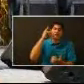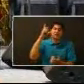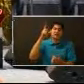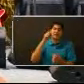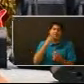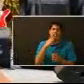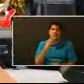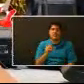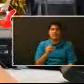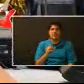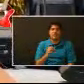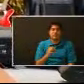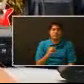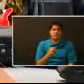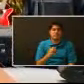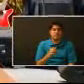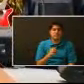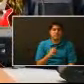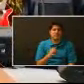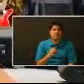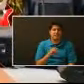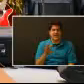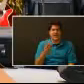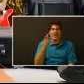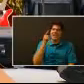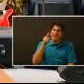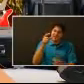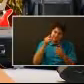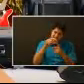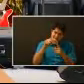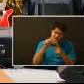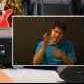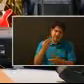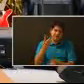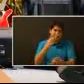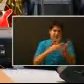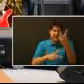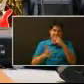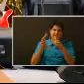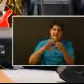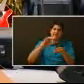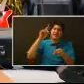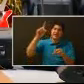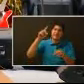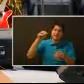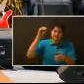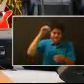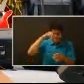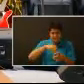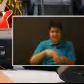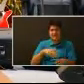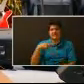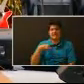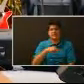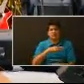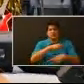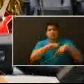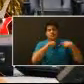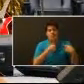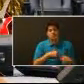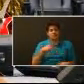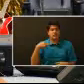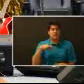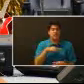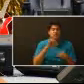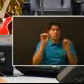al Señor que esa palabra que venga de parte de Él se clave en nuestro corazón y podamos